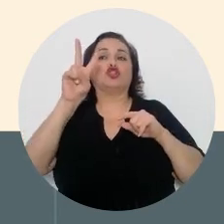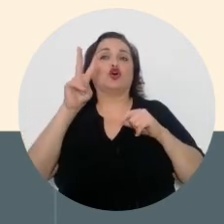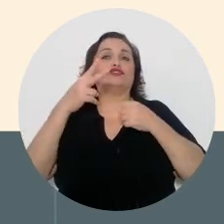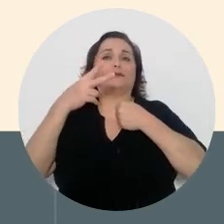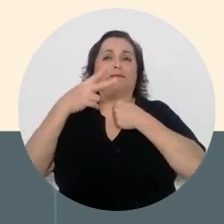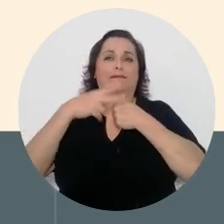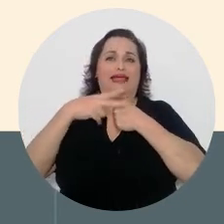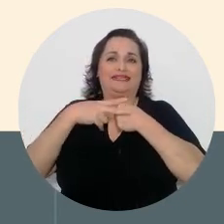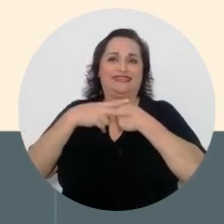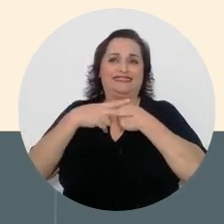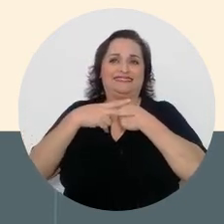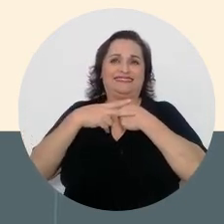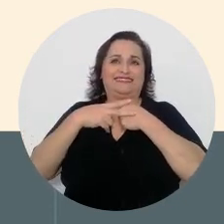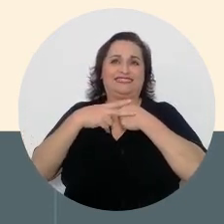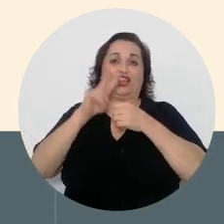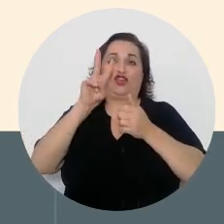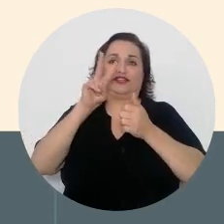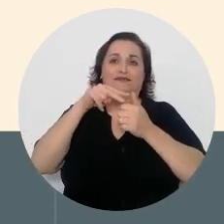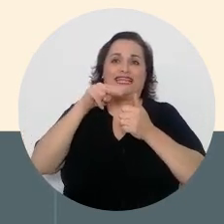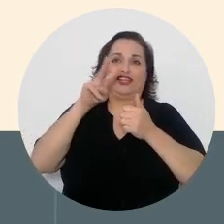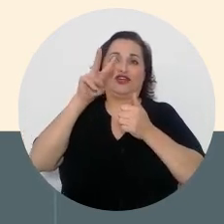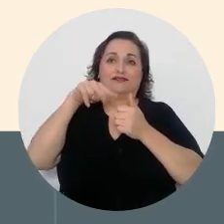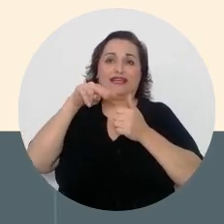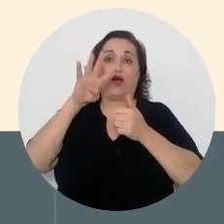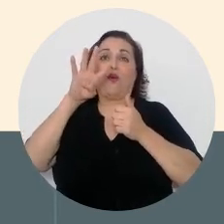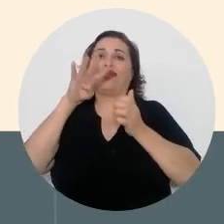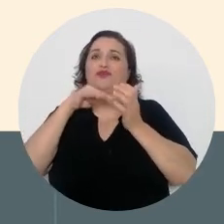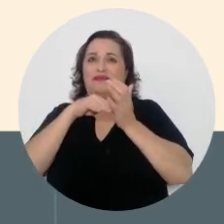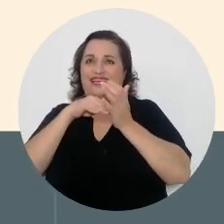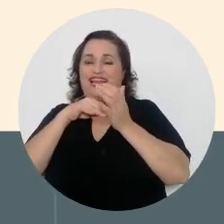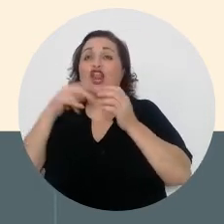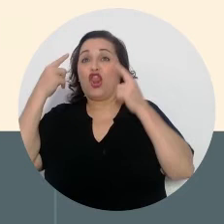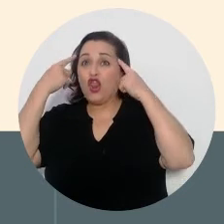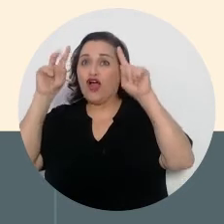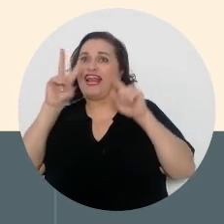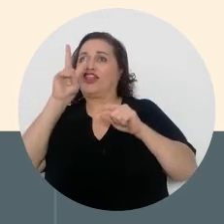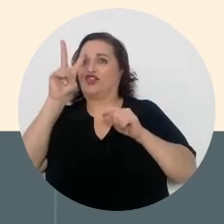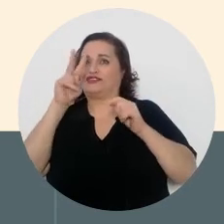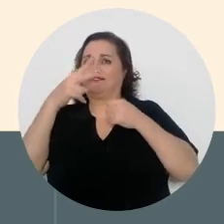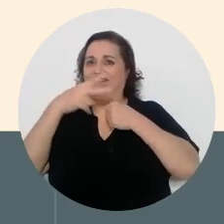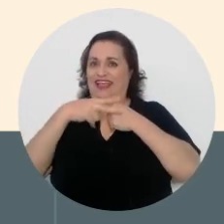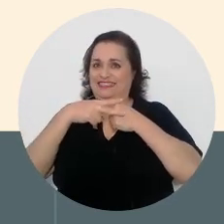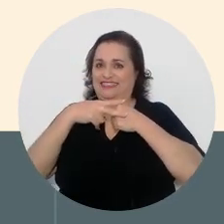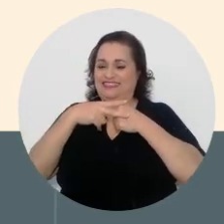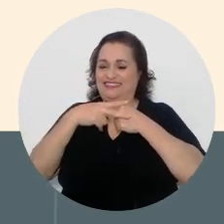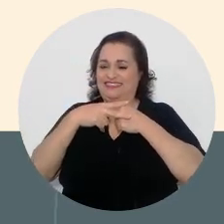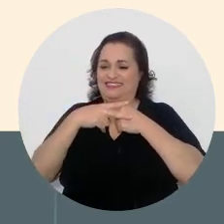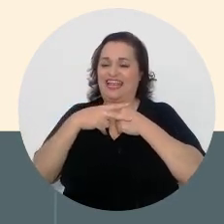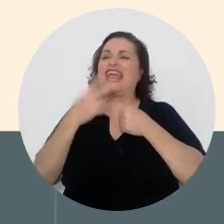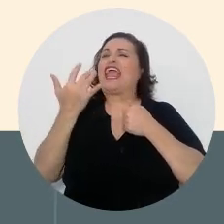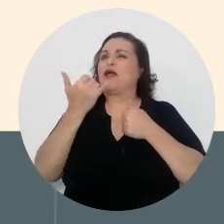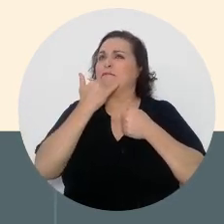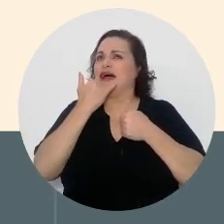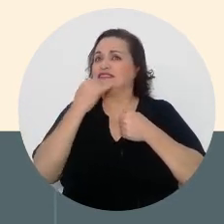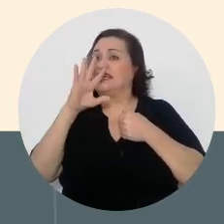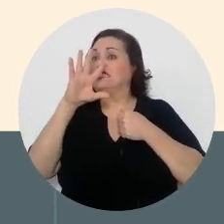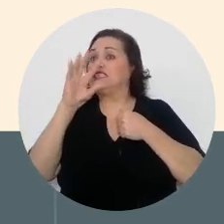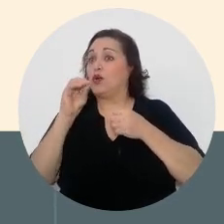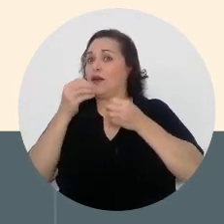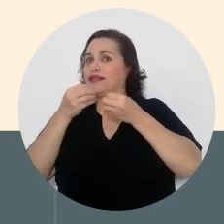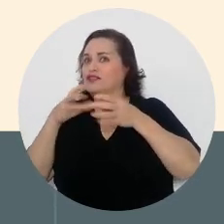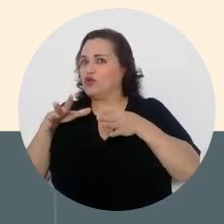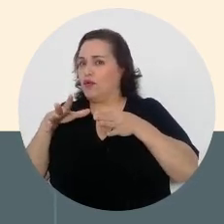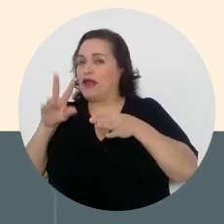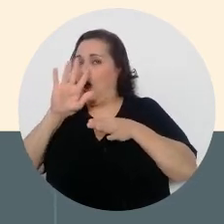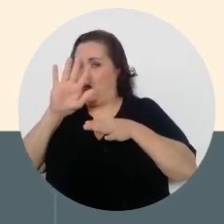se logra que hay 2 veces quepa 2,000 en 4,050. Ahorita vamos a ver qué pasa